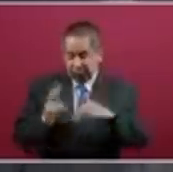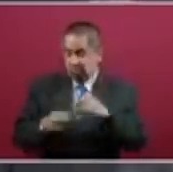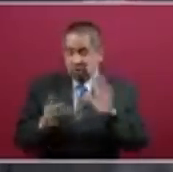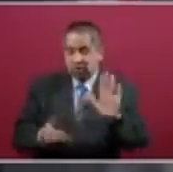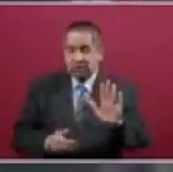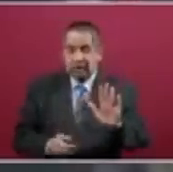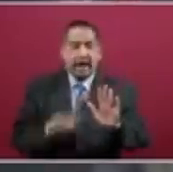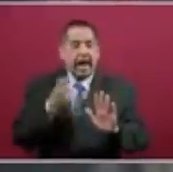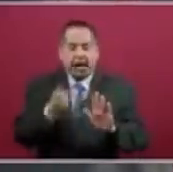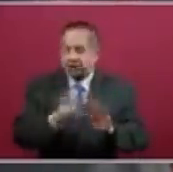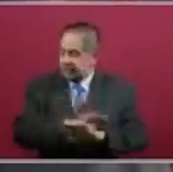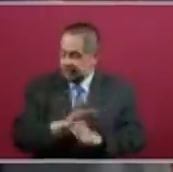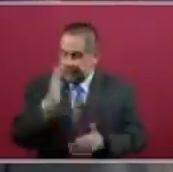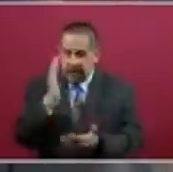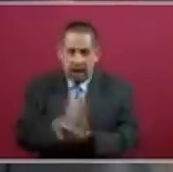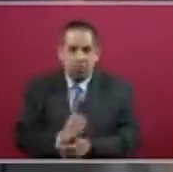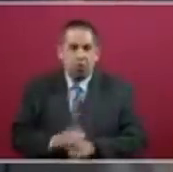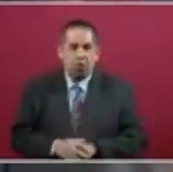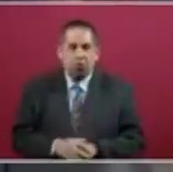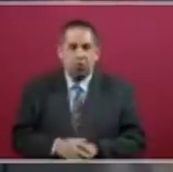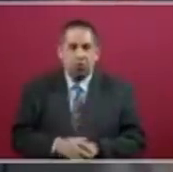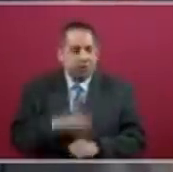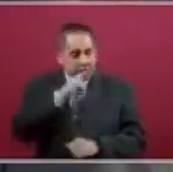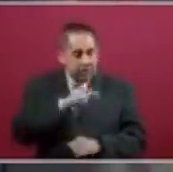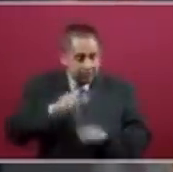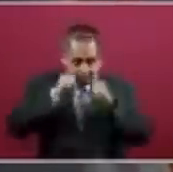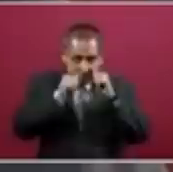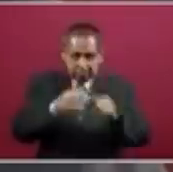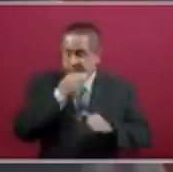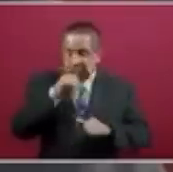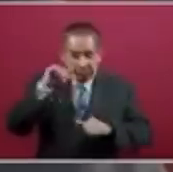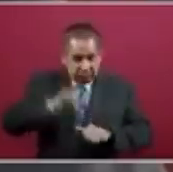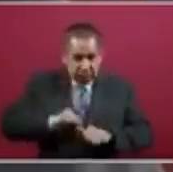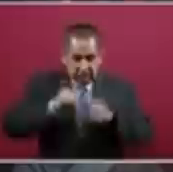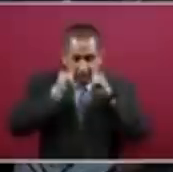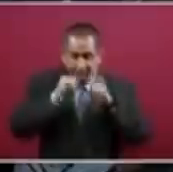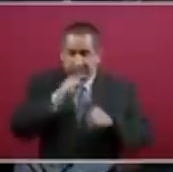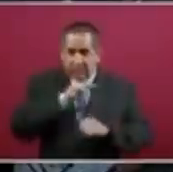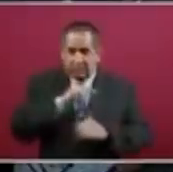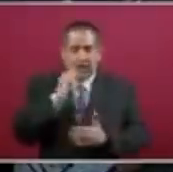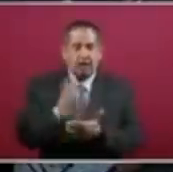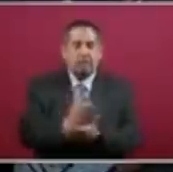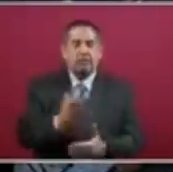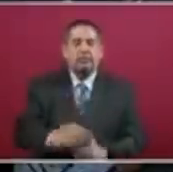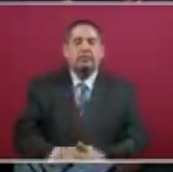Entonces, todo esto pues se atiende de inmediato.